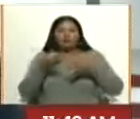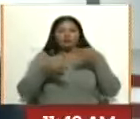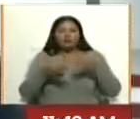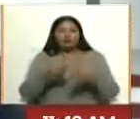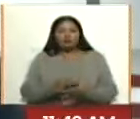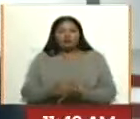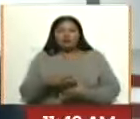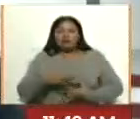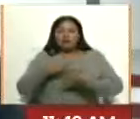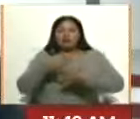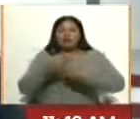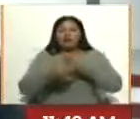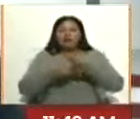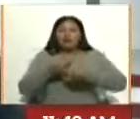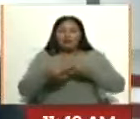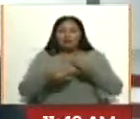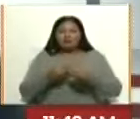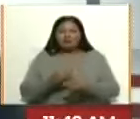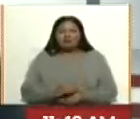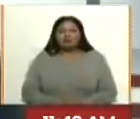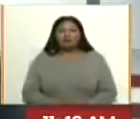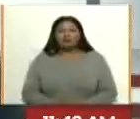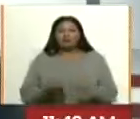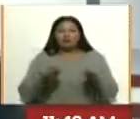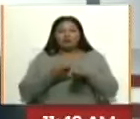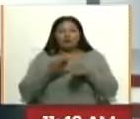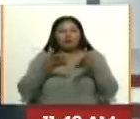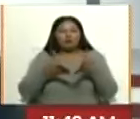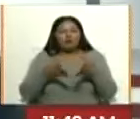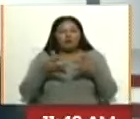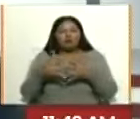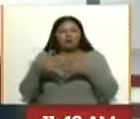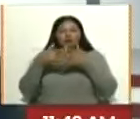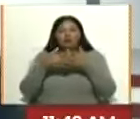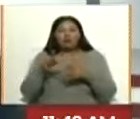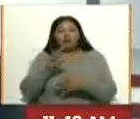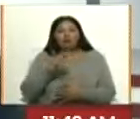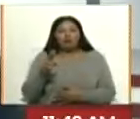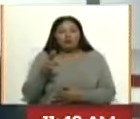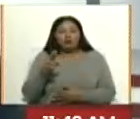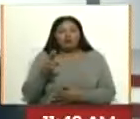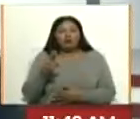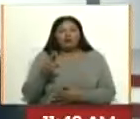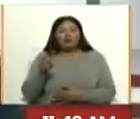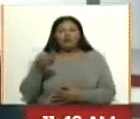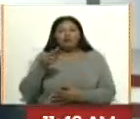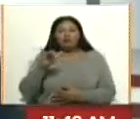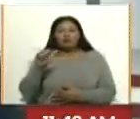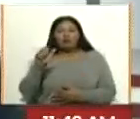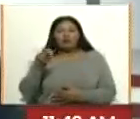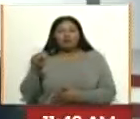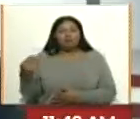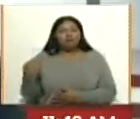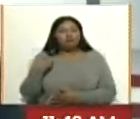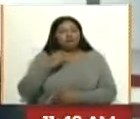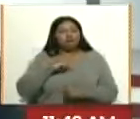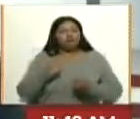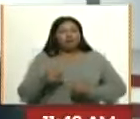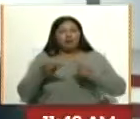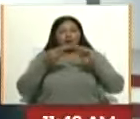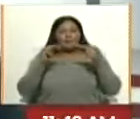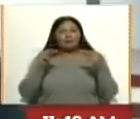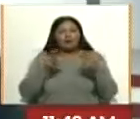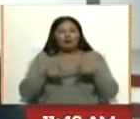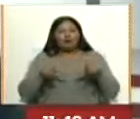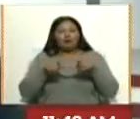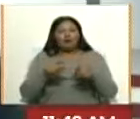está intentando hacer en contubernio el gobierno de los Estados Unidos y de la República Cooperativa de Guyana, es un atentado contra la paz de la